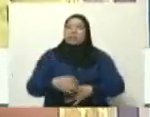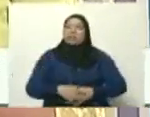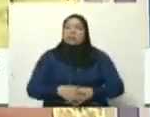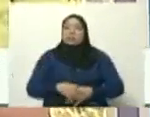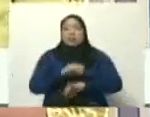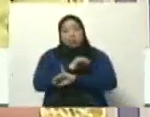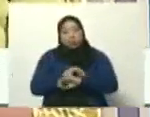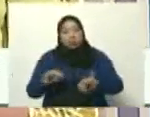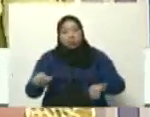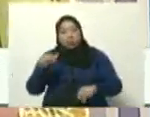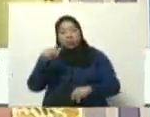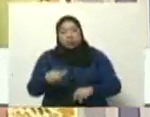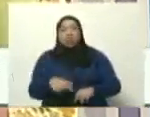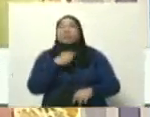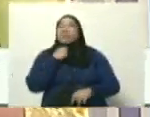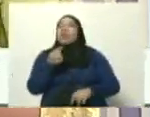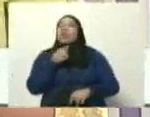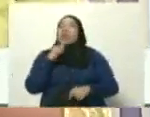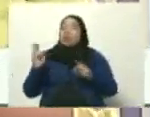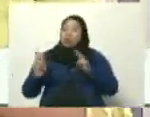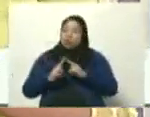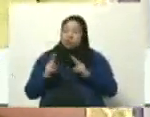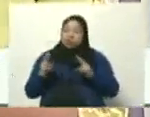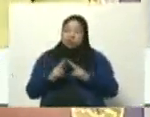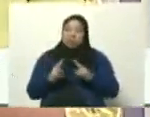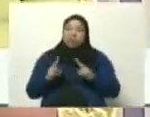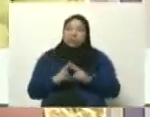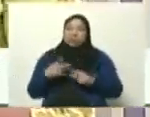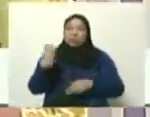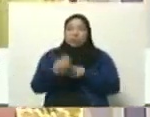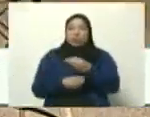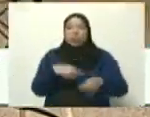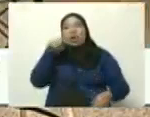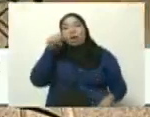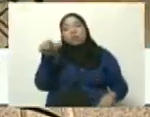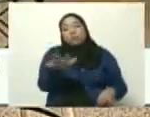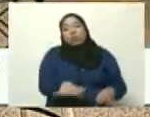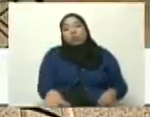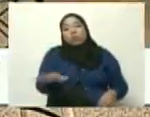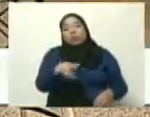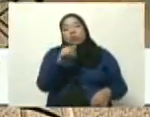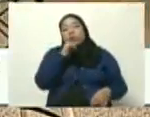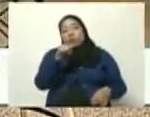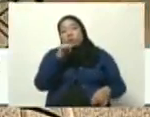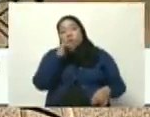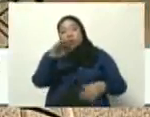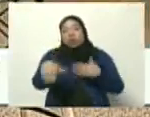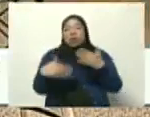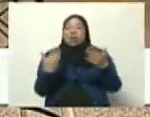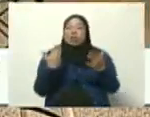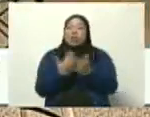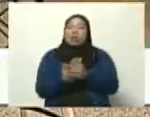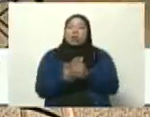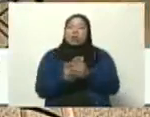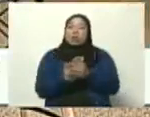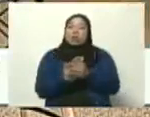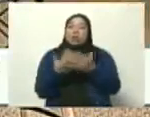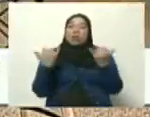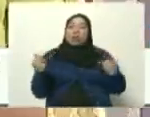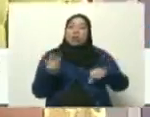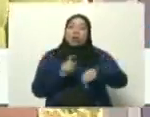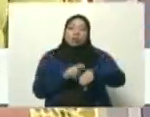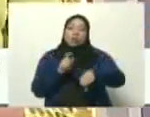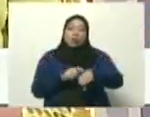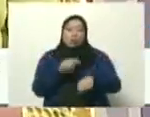para finalizar, Alejandro, me gustaría conocer y que pues le brindes al pueblo venezolano esa información, ¿hasta cuándo y hasta qué horas va a